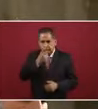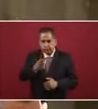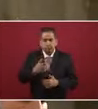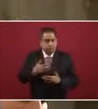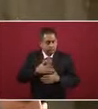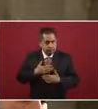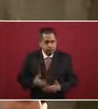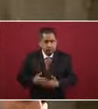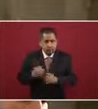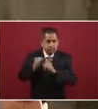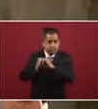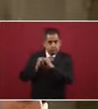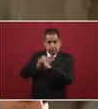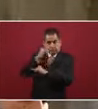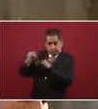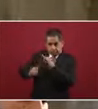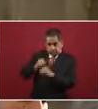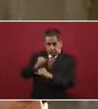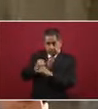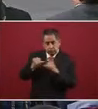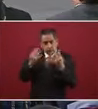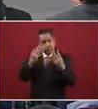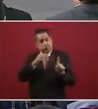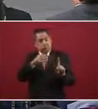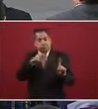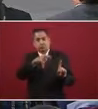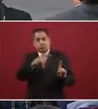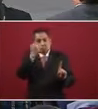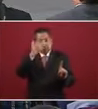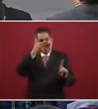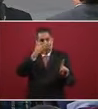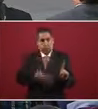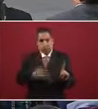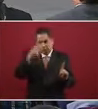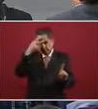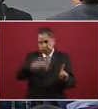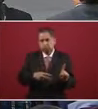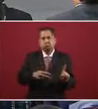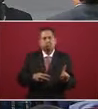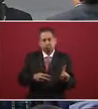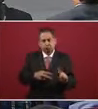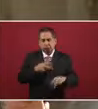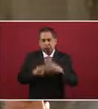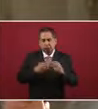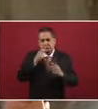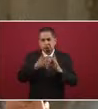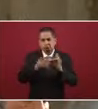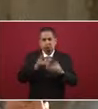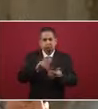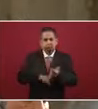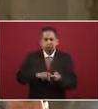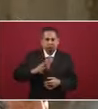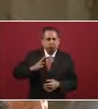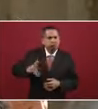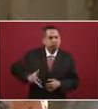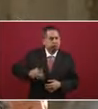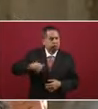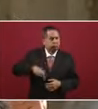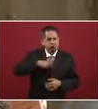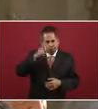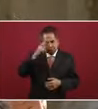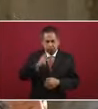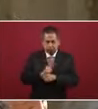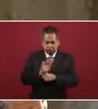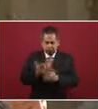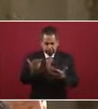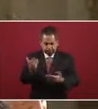nivel internacional, la imagen que tiene ahora México, de verdad nos da orgullo,